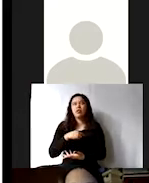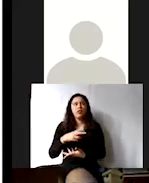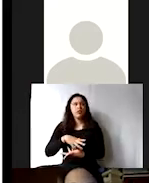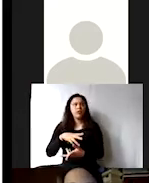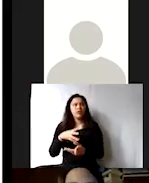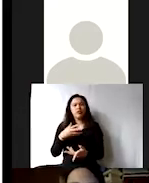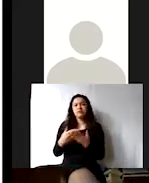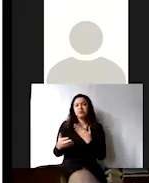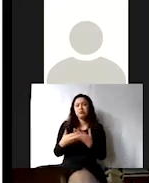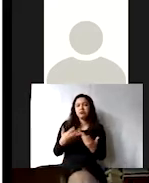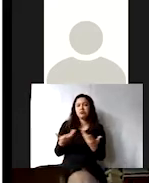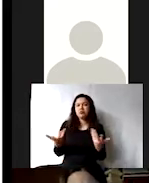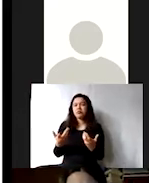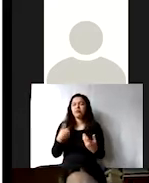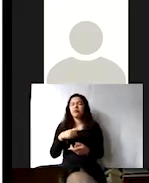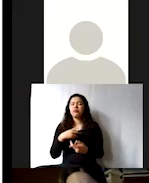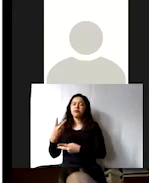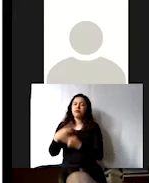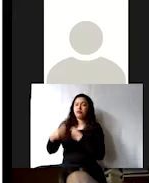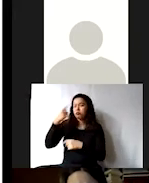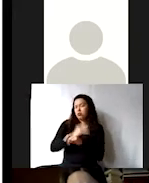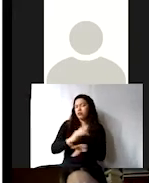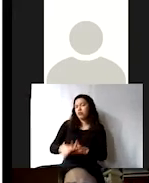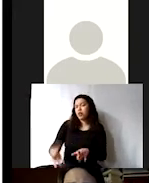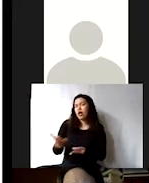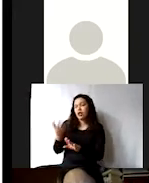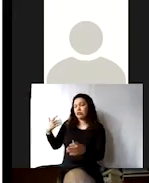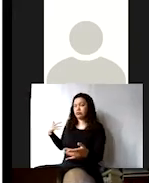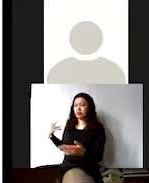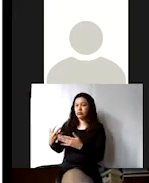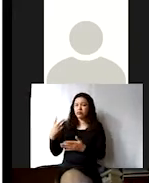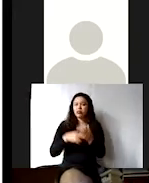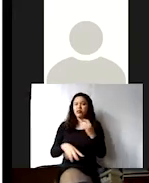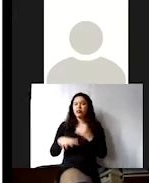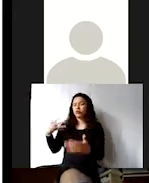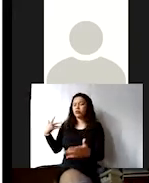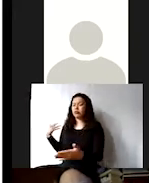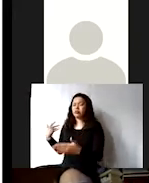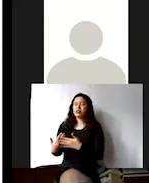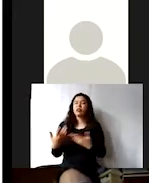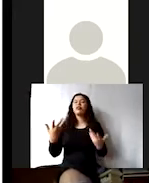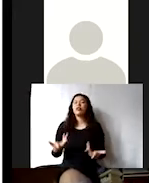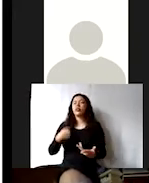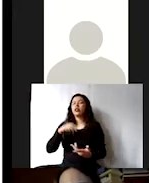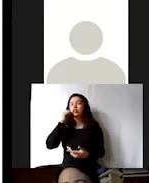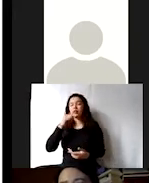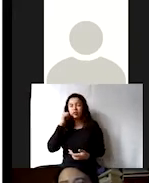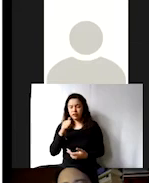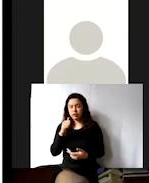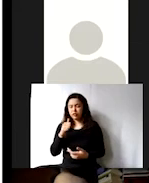que veníamos, o al menos la información que teníamos hasta 2019. Siempre tratarse de mantener